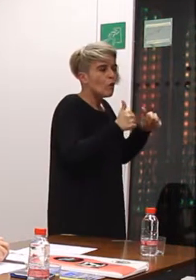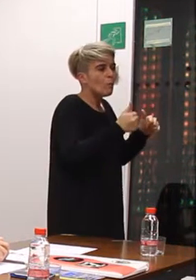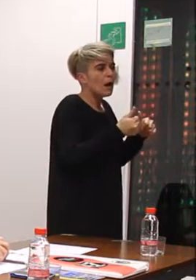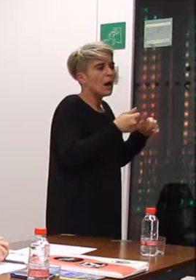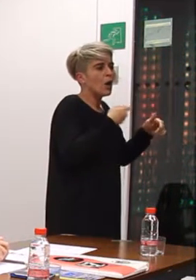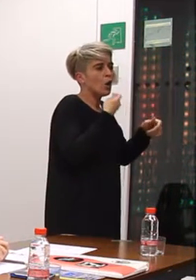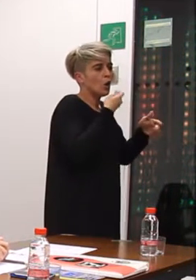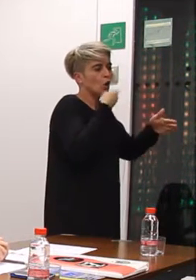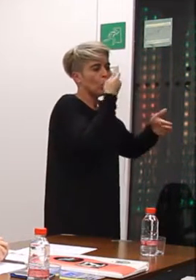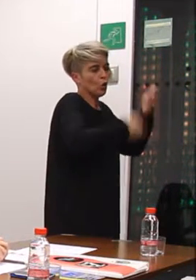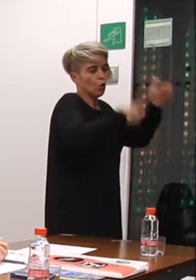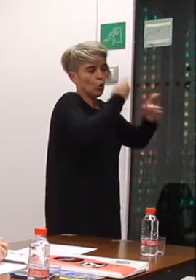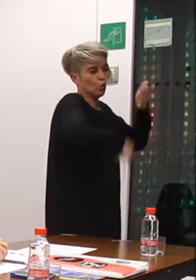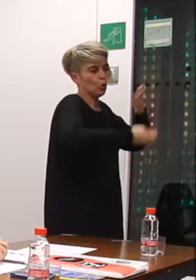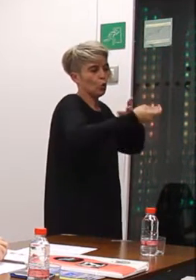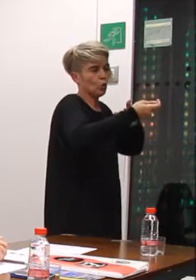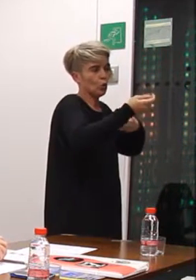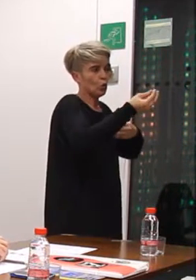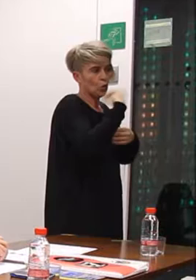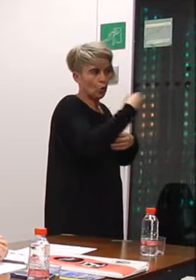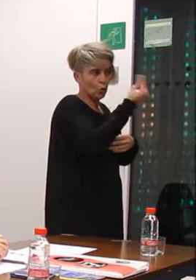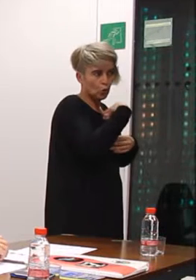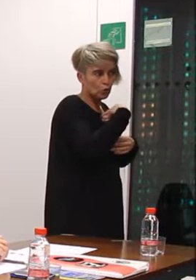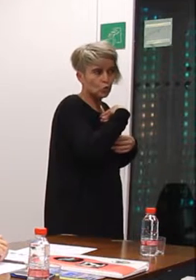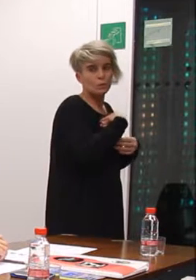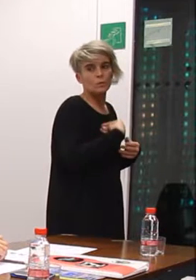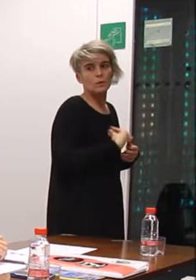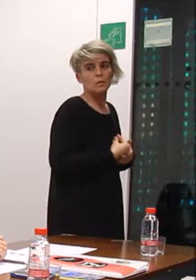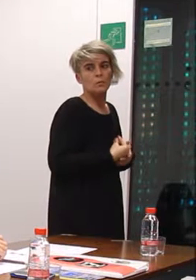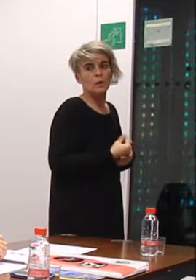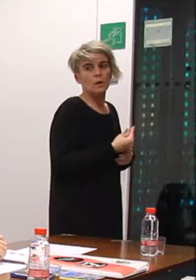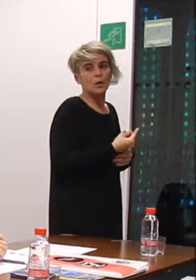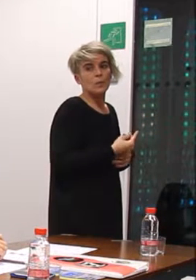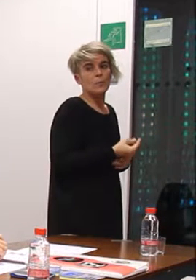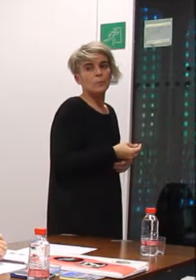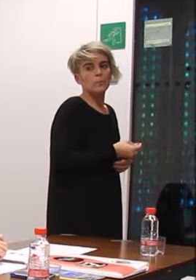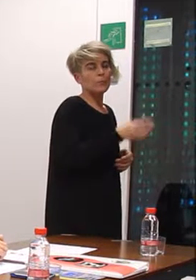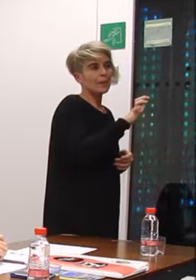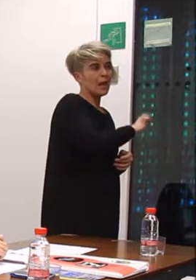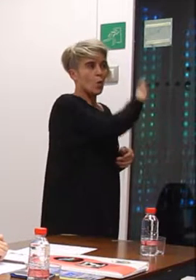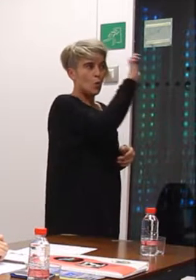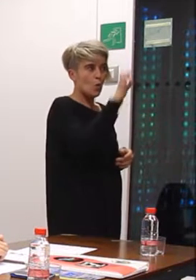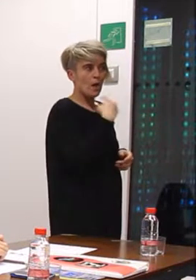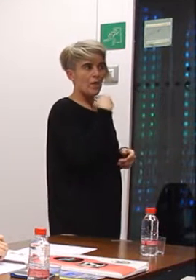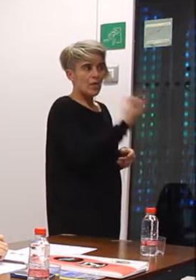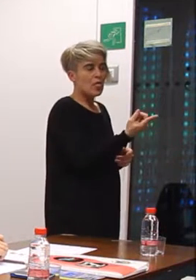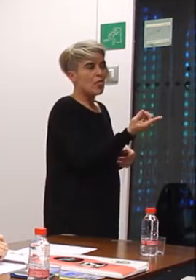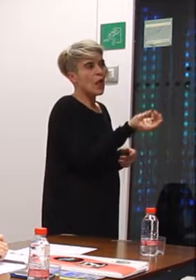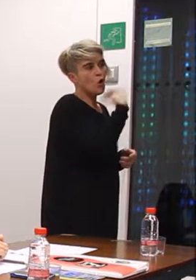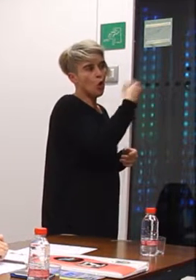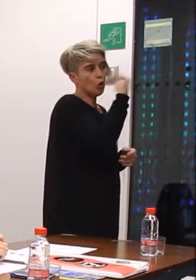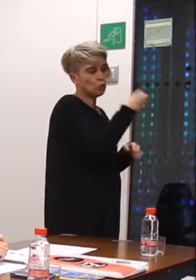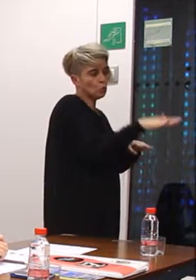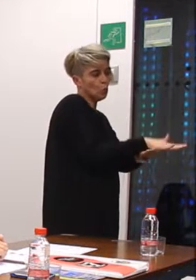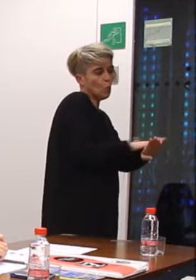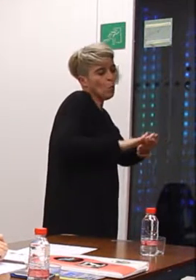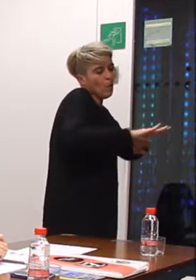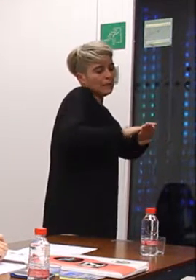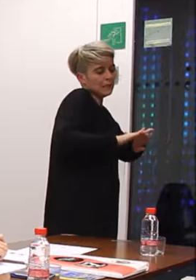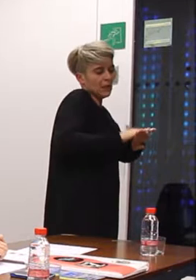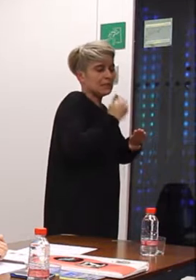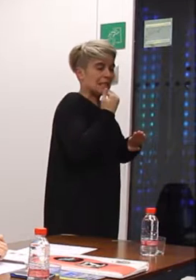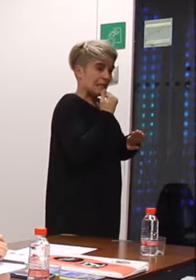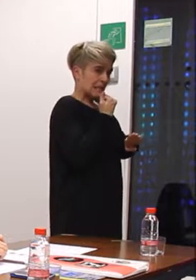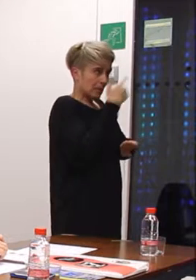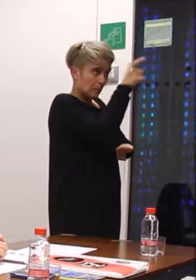en diferentes conceptos. La Unión Europea establece 9 conceptos de consumo básico, y si hay personas que no pueden acceder